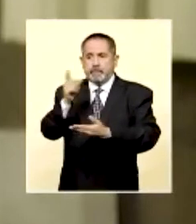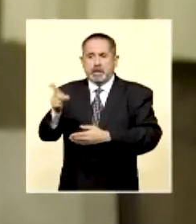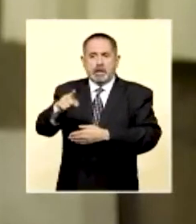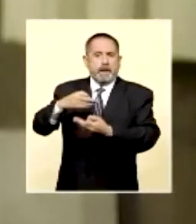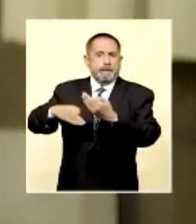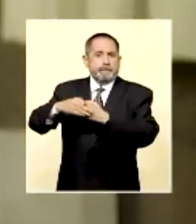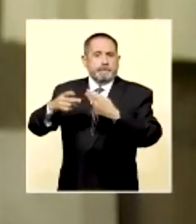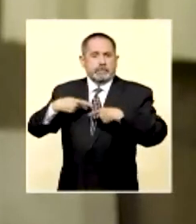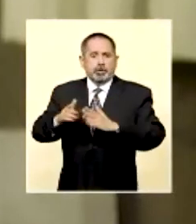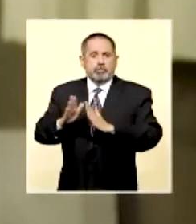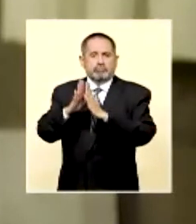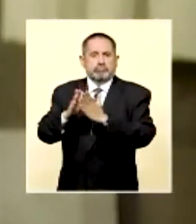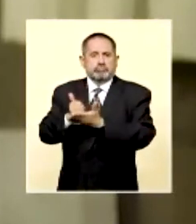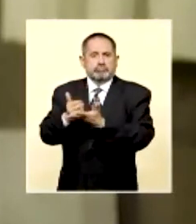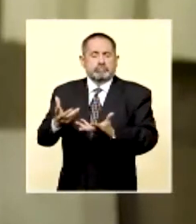personal,